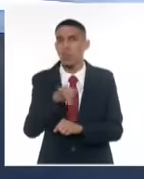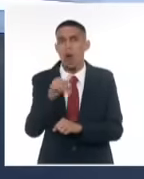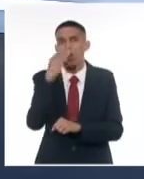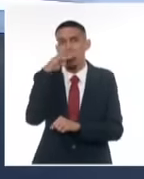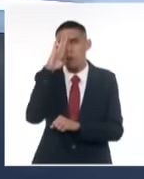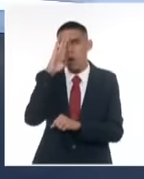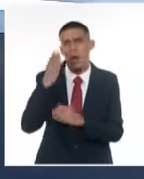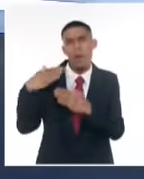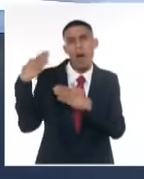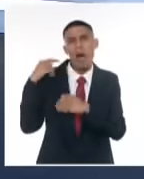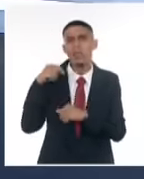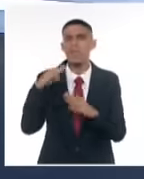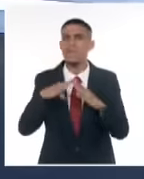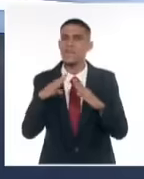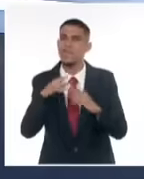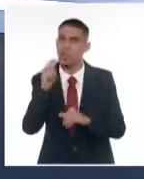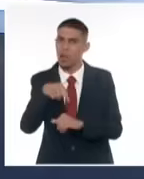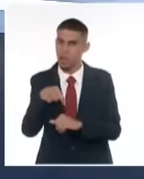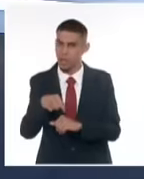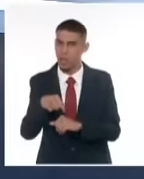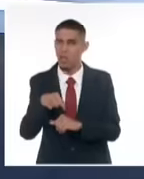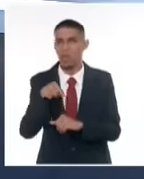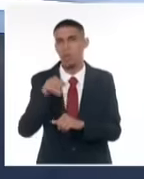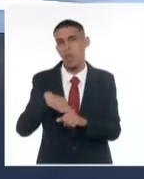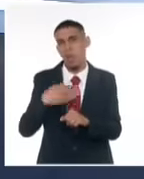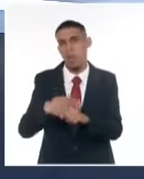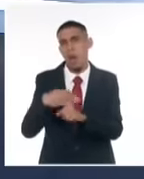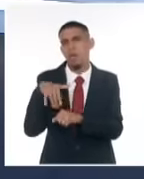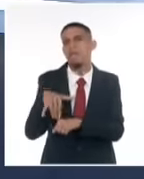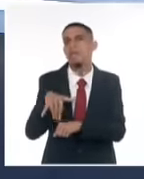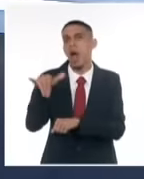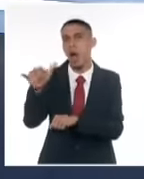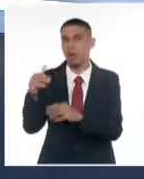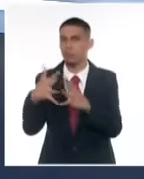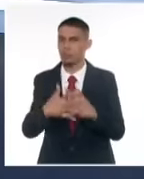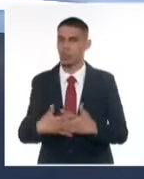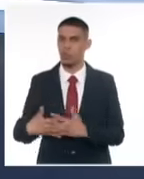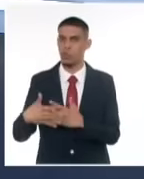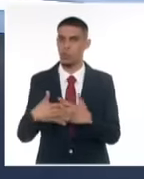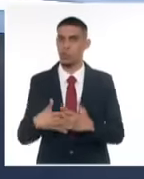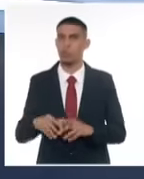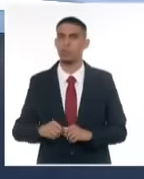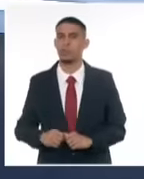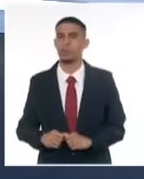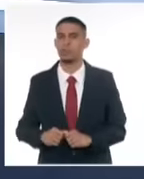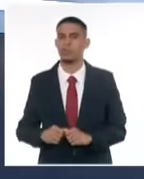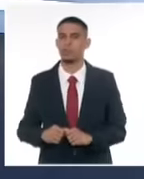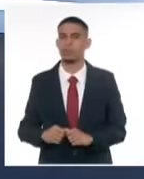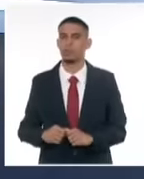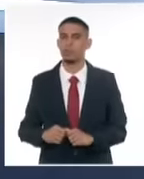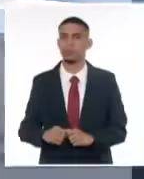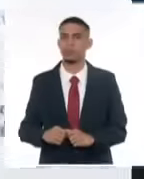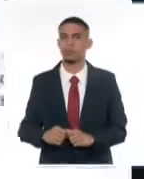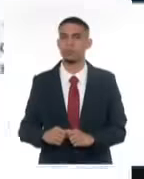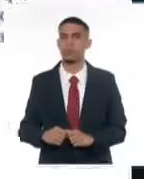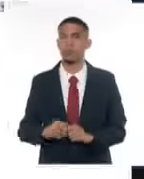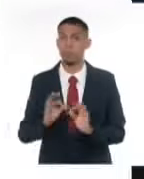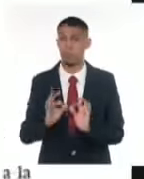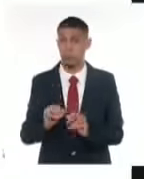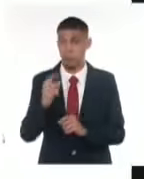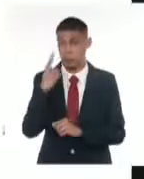por parte de individuos que también fueron incluidos en la lista nacional de terroristas. Vamos a volver a la lista publicada en Gaceta.